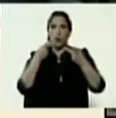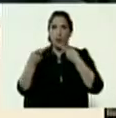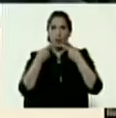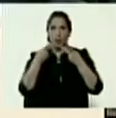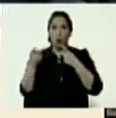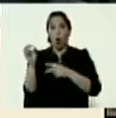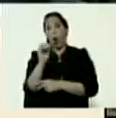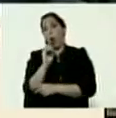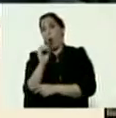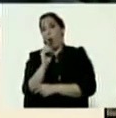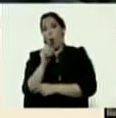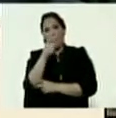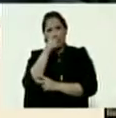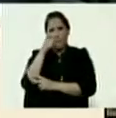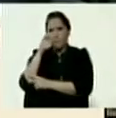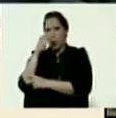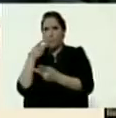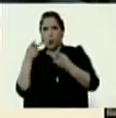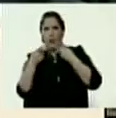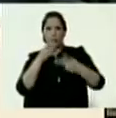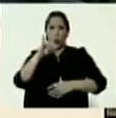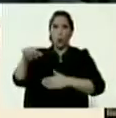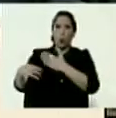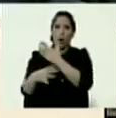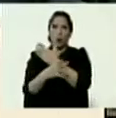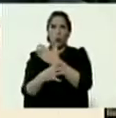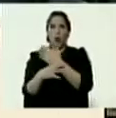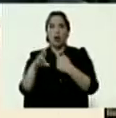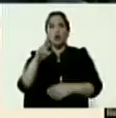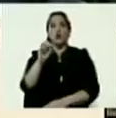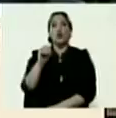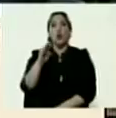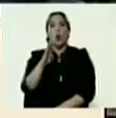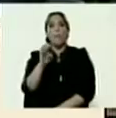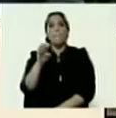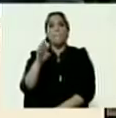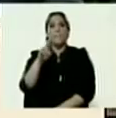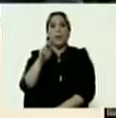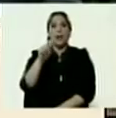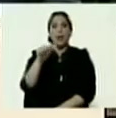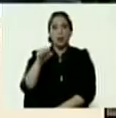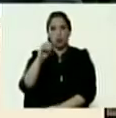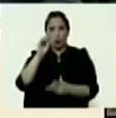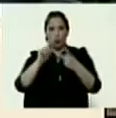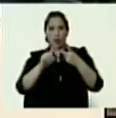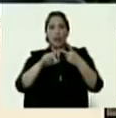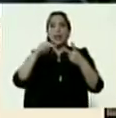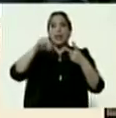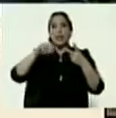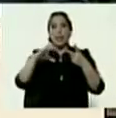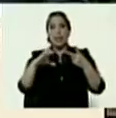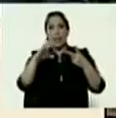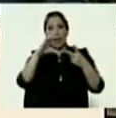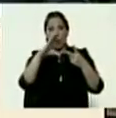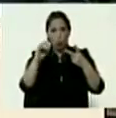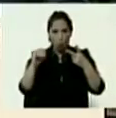el operador político de Juan Guaidó, Roberto Marrero, y alias Necoclit, jefe de la banda Los